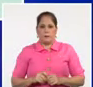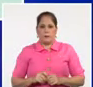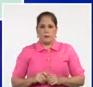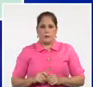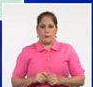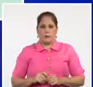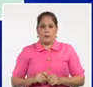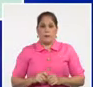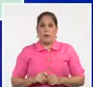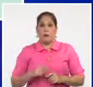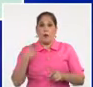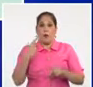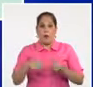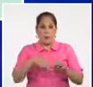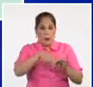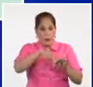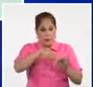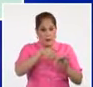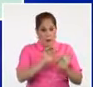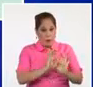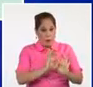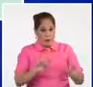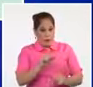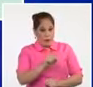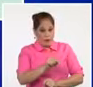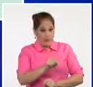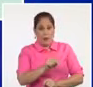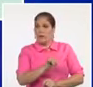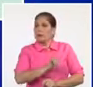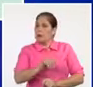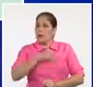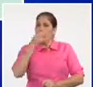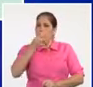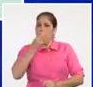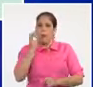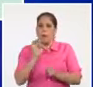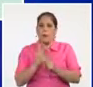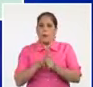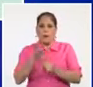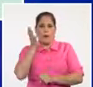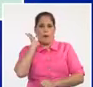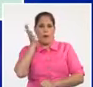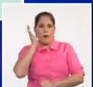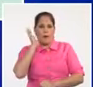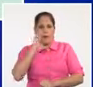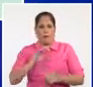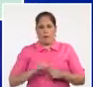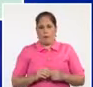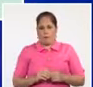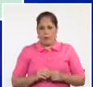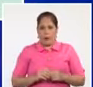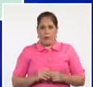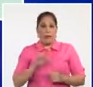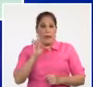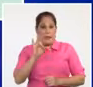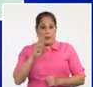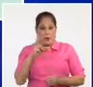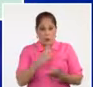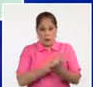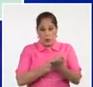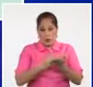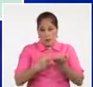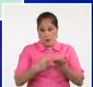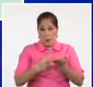El municipio especial Isla de la Juventud, como ya dijimos al inicio de la conferencia, por 15 días